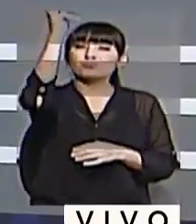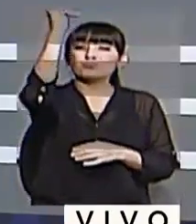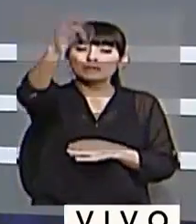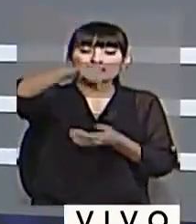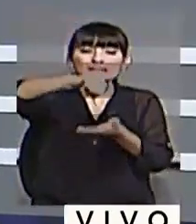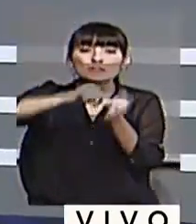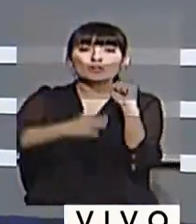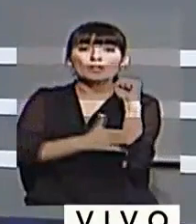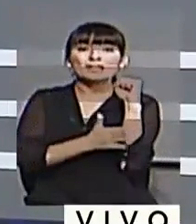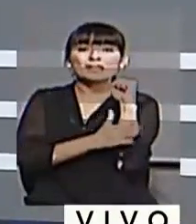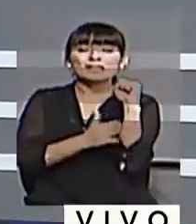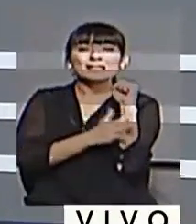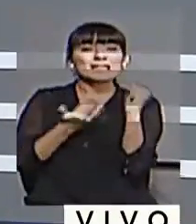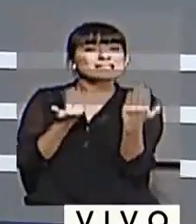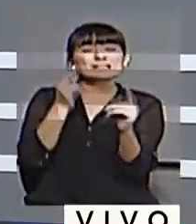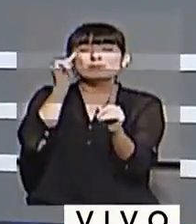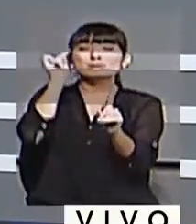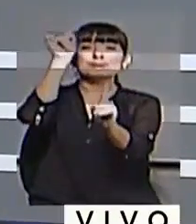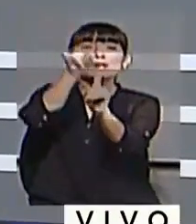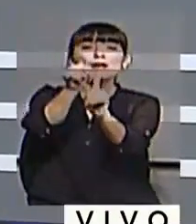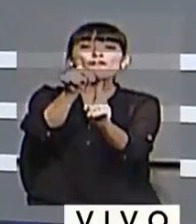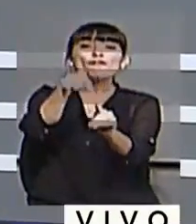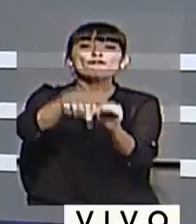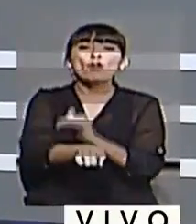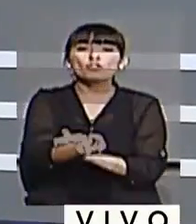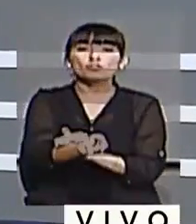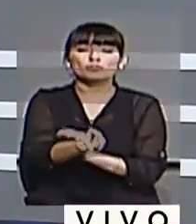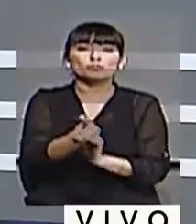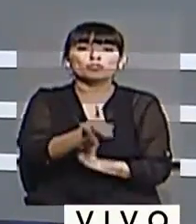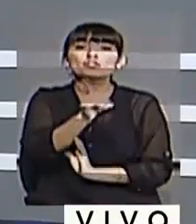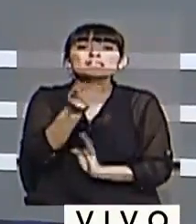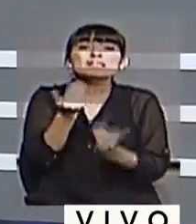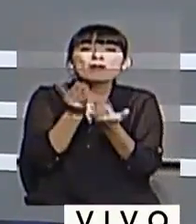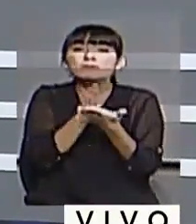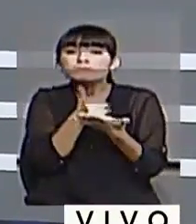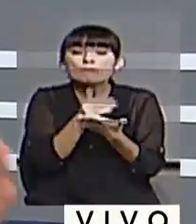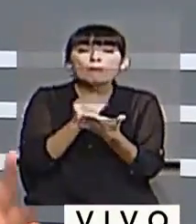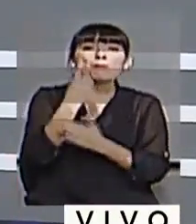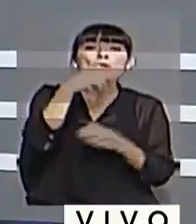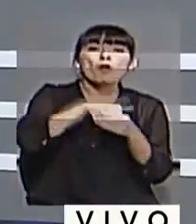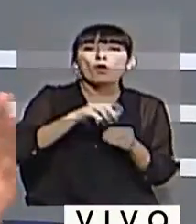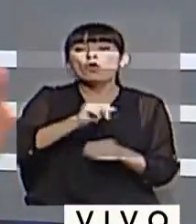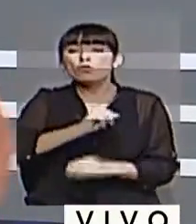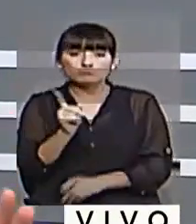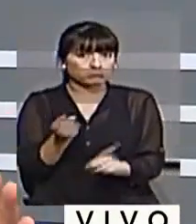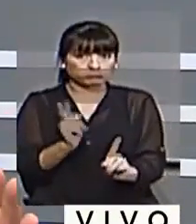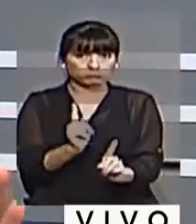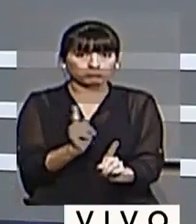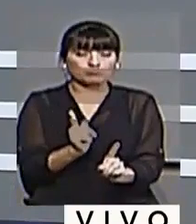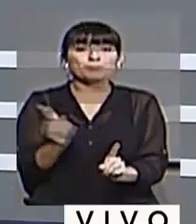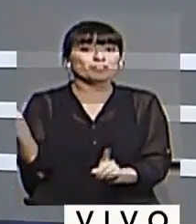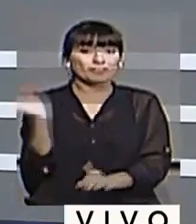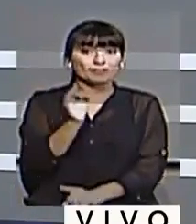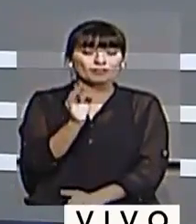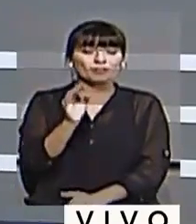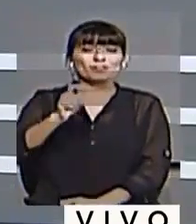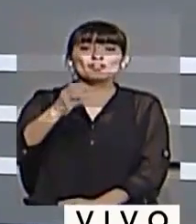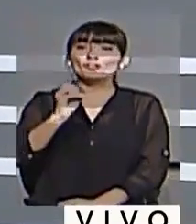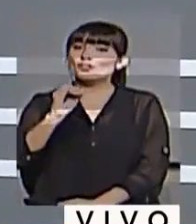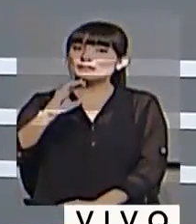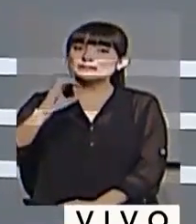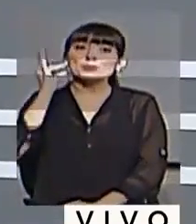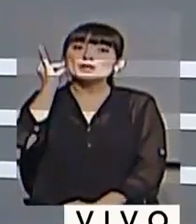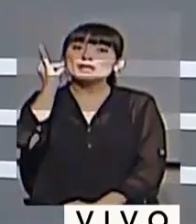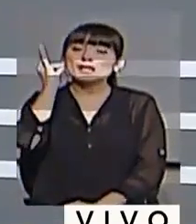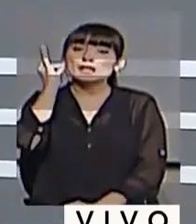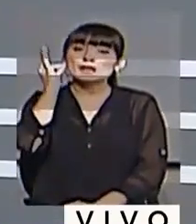que requiere ir al fondo. Esto no es solo sobre mecanismos, no es sobre primarias o no. Nosotros dijimos, lo dijo Carolina Goic, queremos